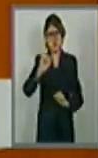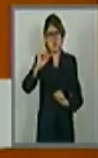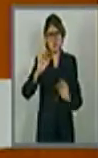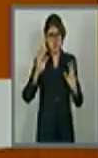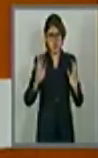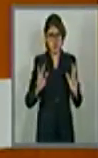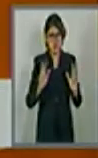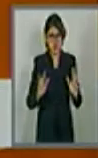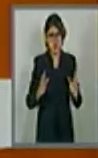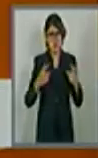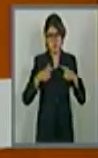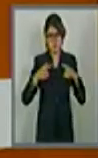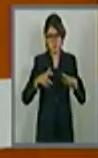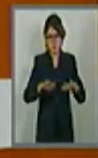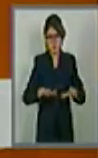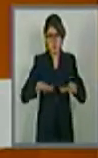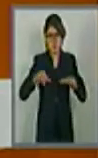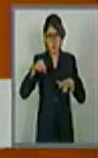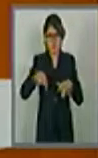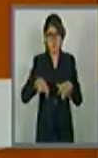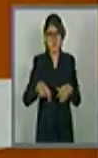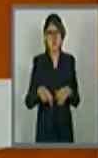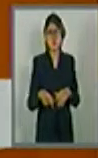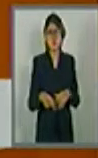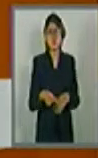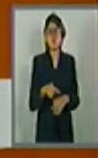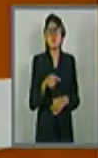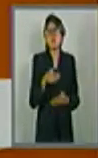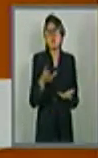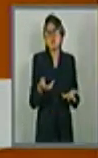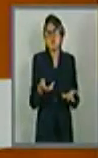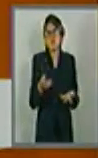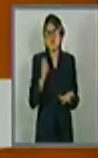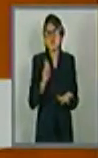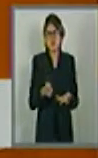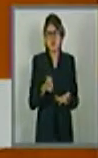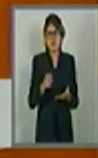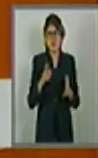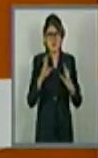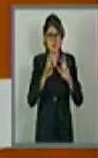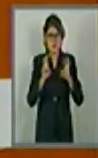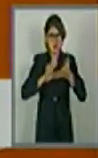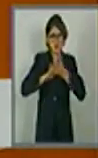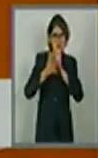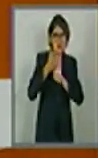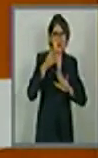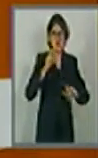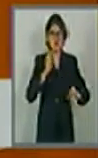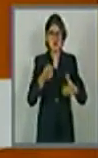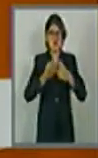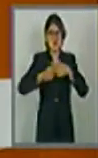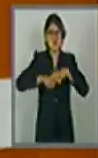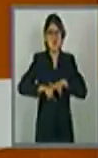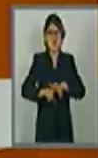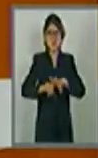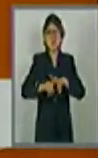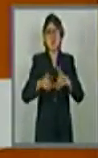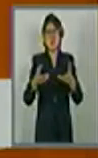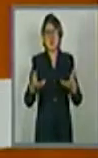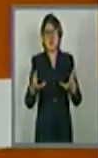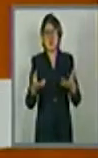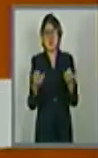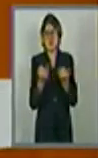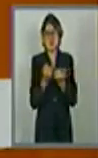este pleno señalábamos que la apología de la violencia inicia con el discurso y también